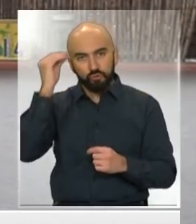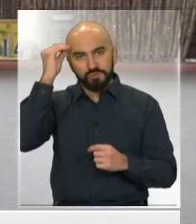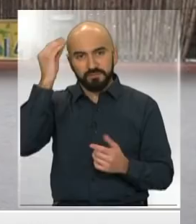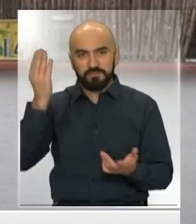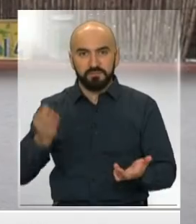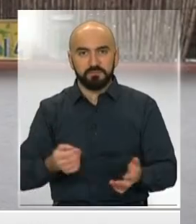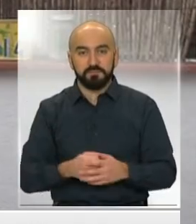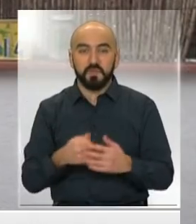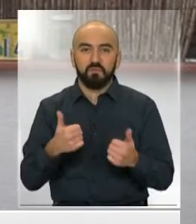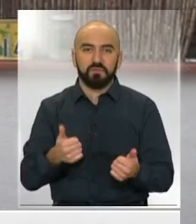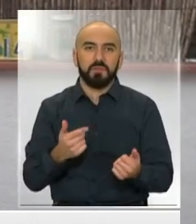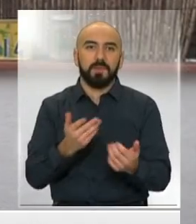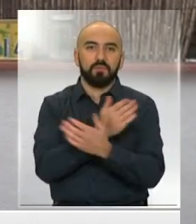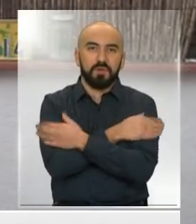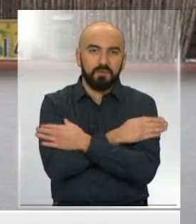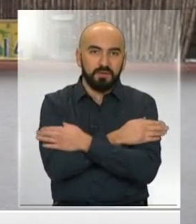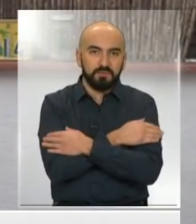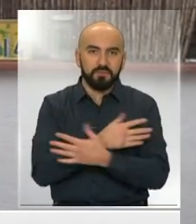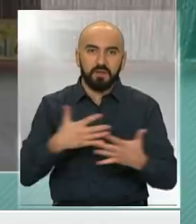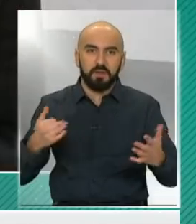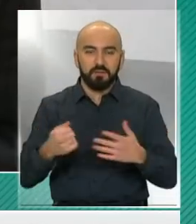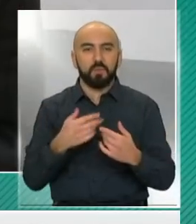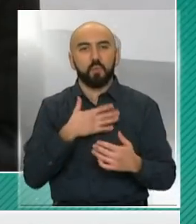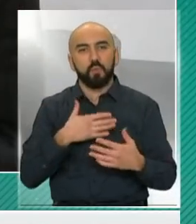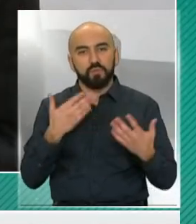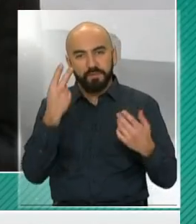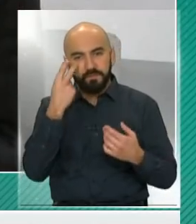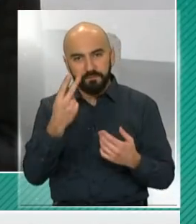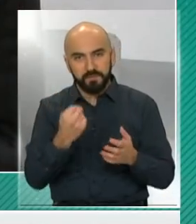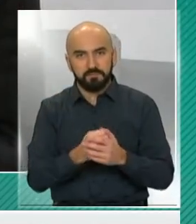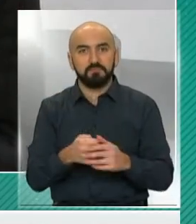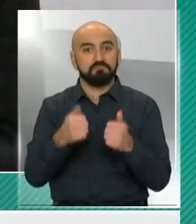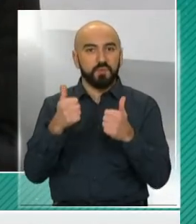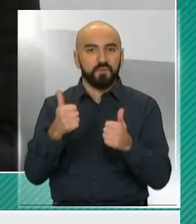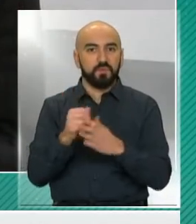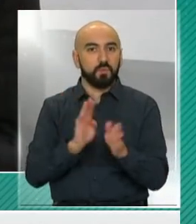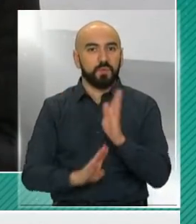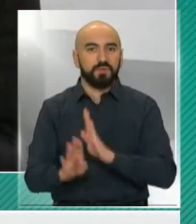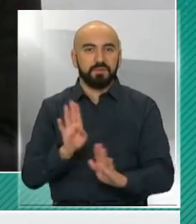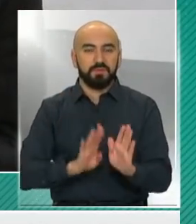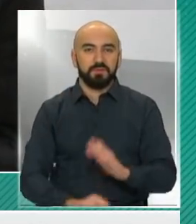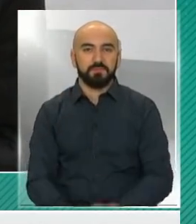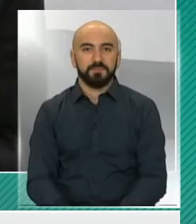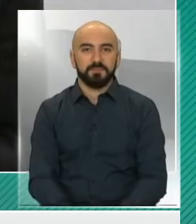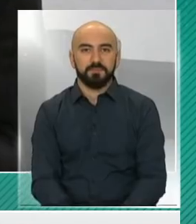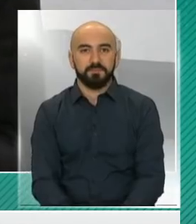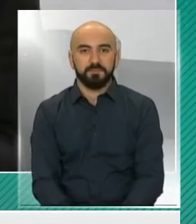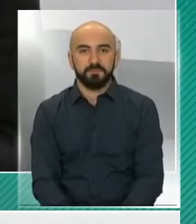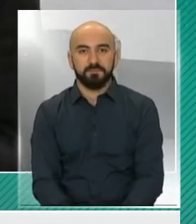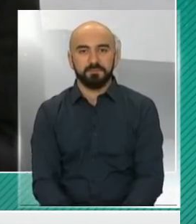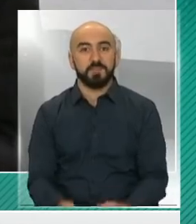max te mando un abrazo grande un gusto verte en pantalla que esté muy bien cuídate gracias un abrazo chau